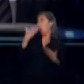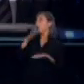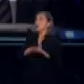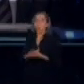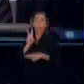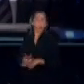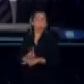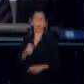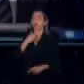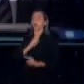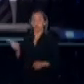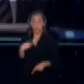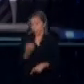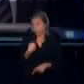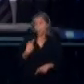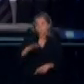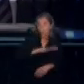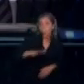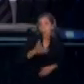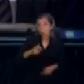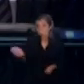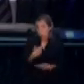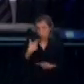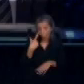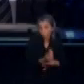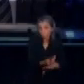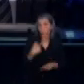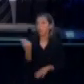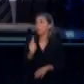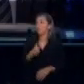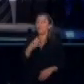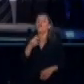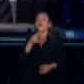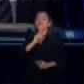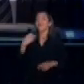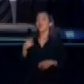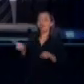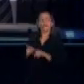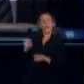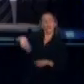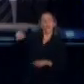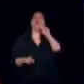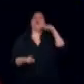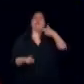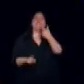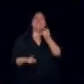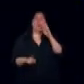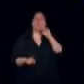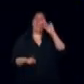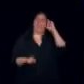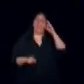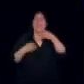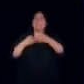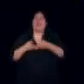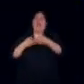lo ha demostrado en Córdoba y del equipo que tiene allí. Sino es un tema de ver el país. A veces pensamos que el federalismo es hablar de próceres, de